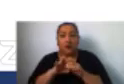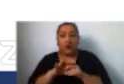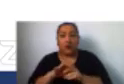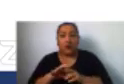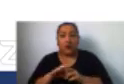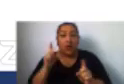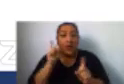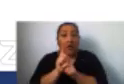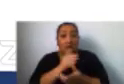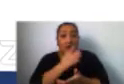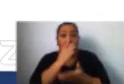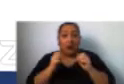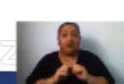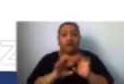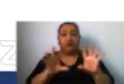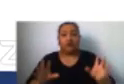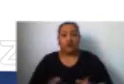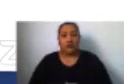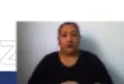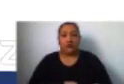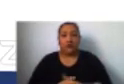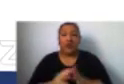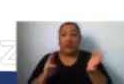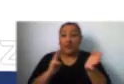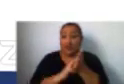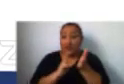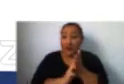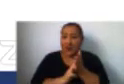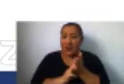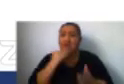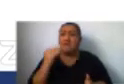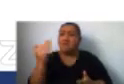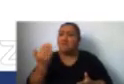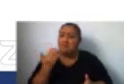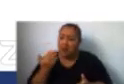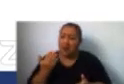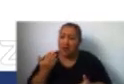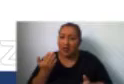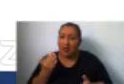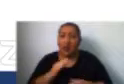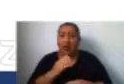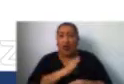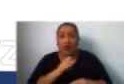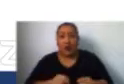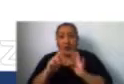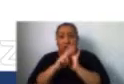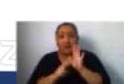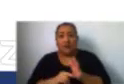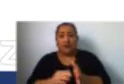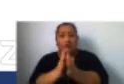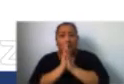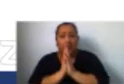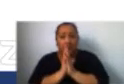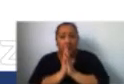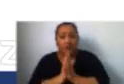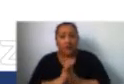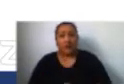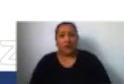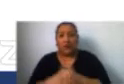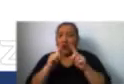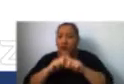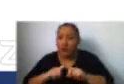ante esta pandemia. La Defensoría del Pueblo exige al gobierno regional se adopten diversas